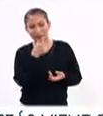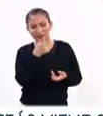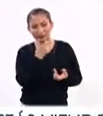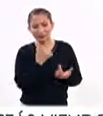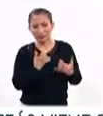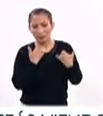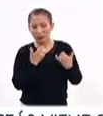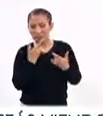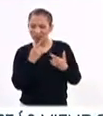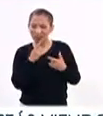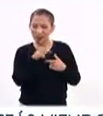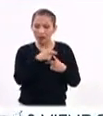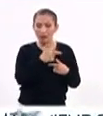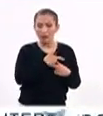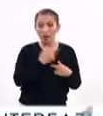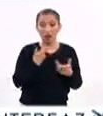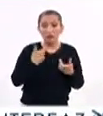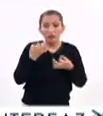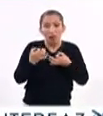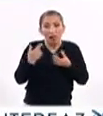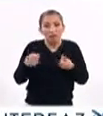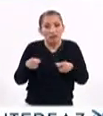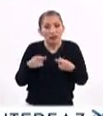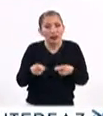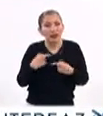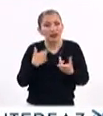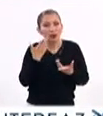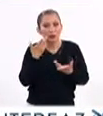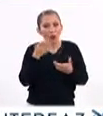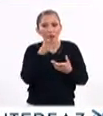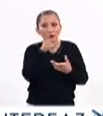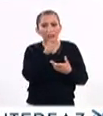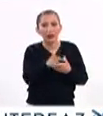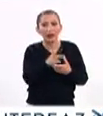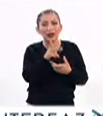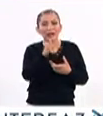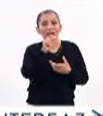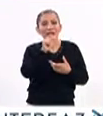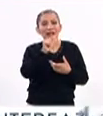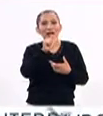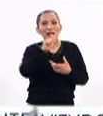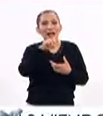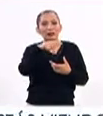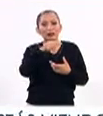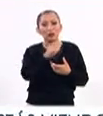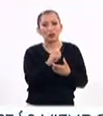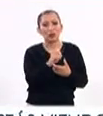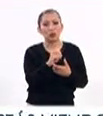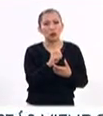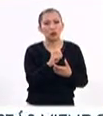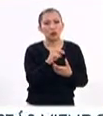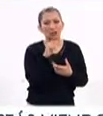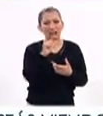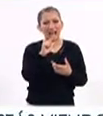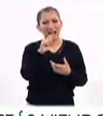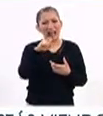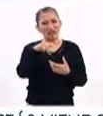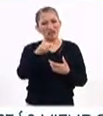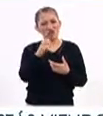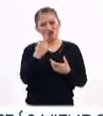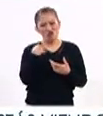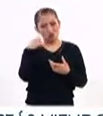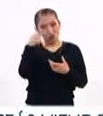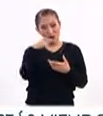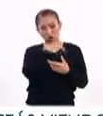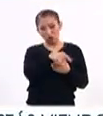no tantos, pero que el joven le gusta mucho la música. Y quiero introducir la palabra talento. El talento, bueno, pues yo